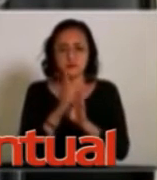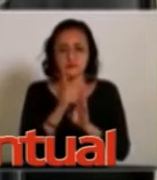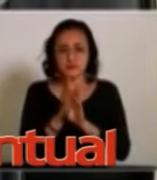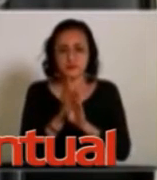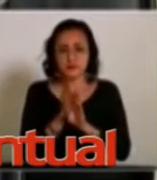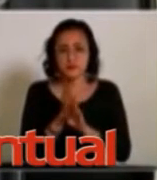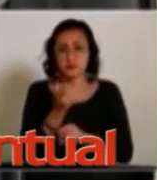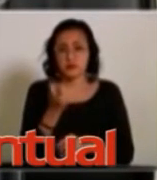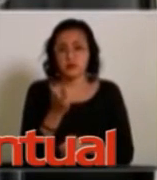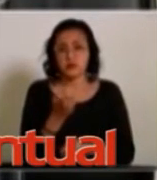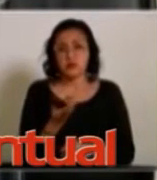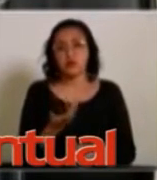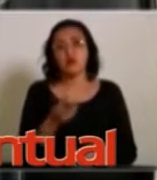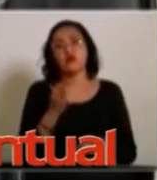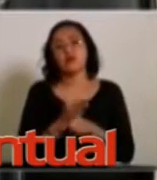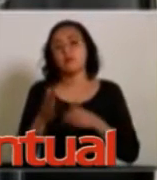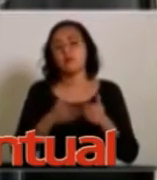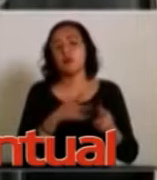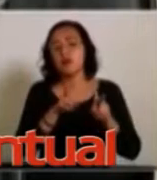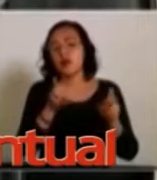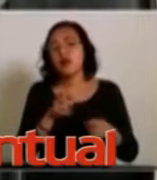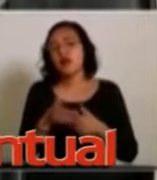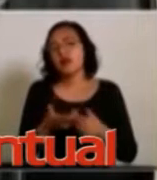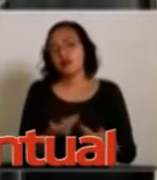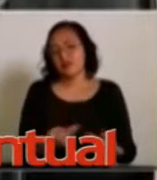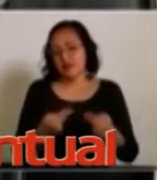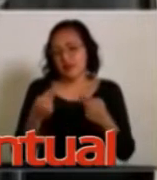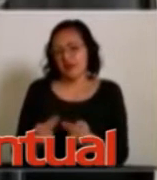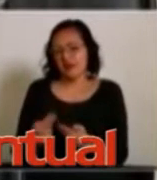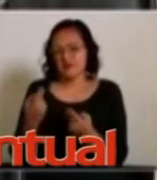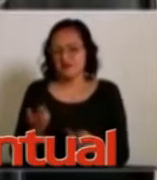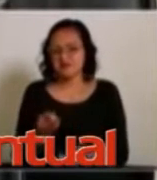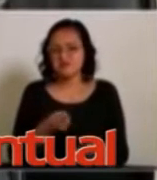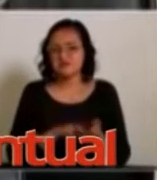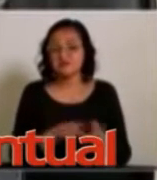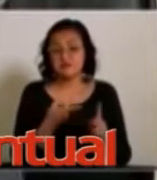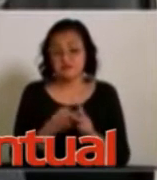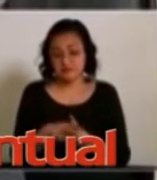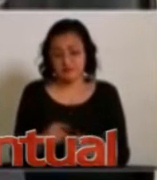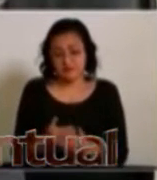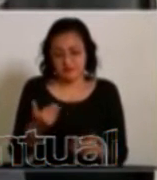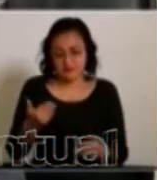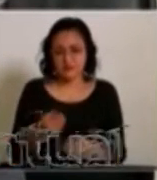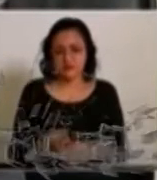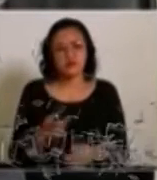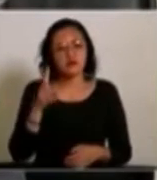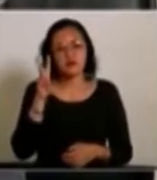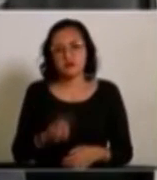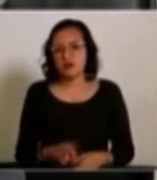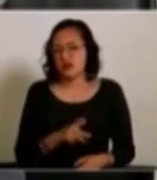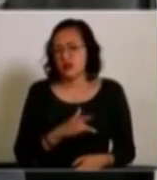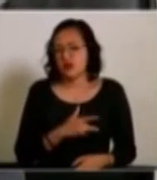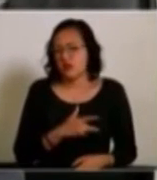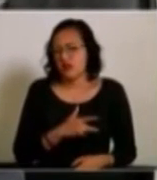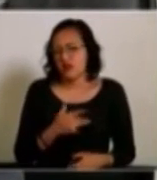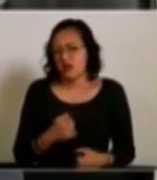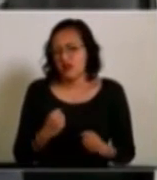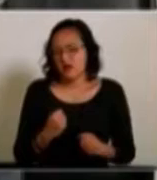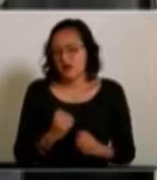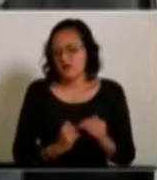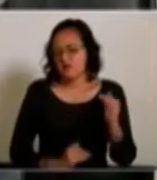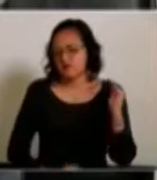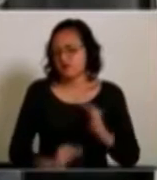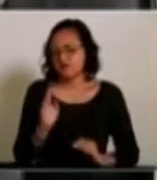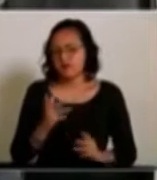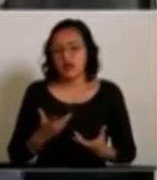constituye un modelo de negocio incosteable, creado desde su inicio con un gran dolo, con una sobreestimación